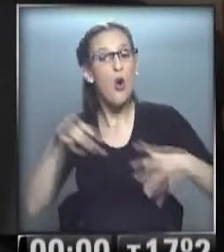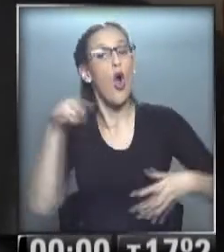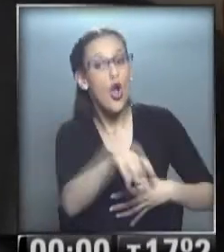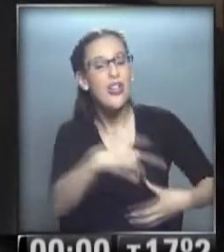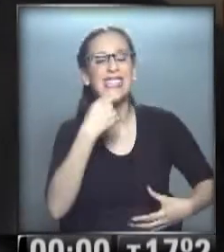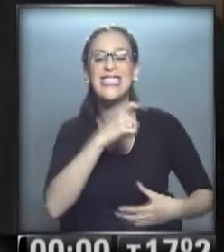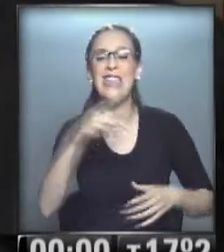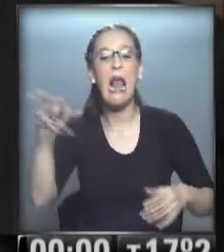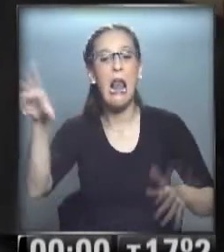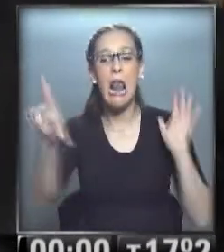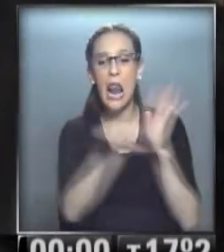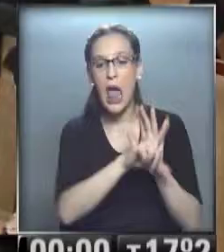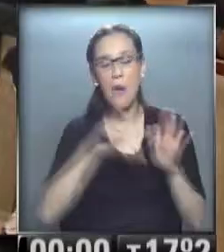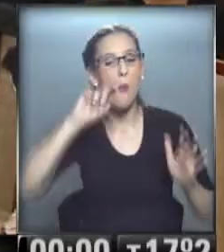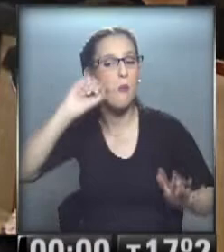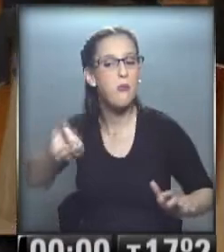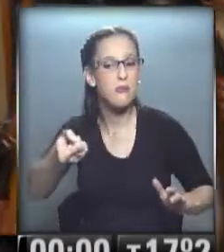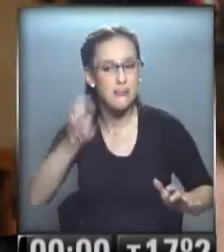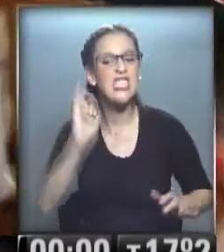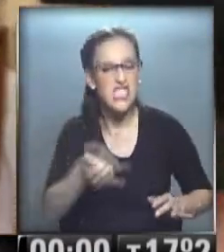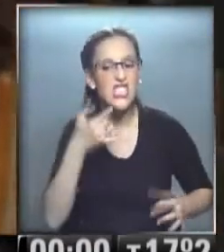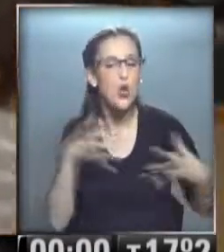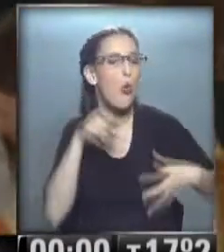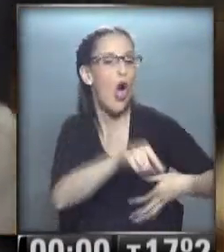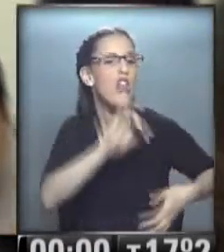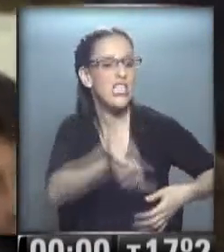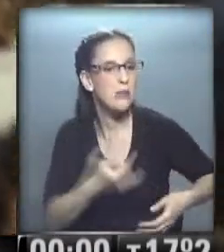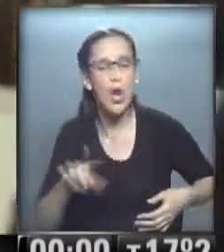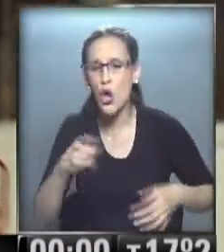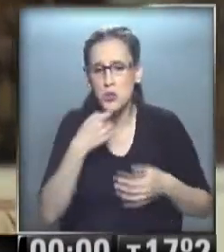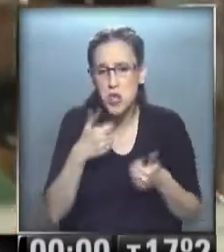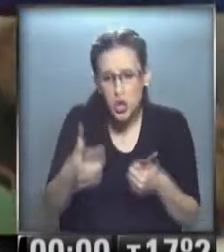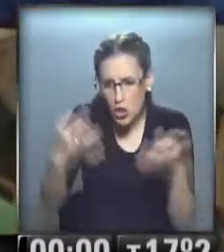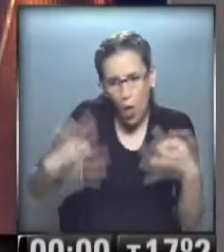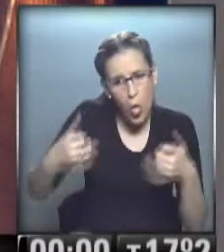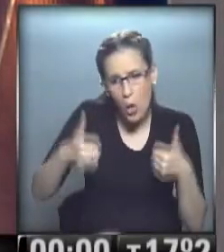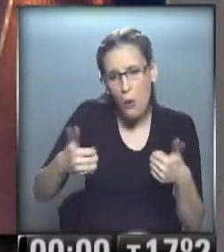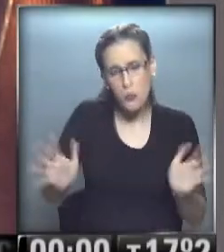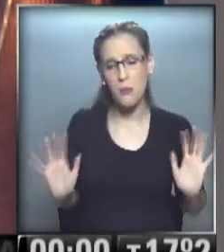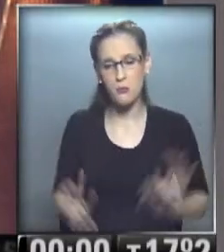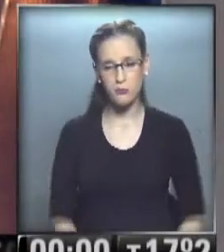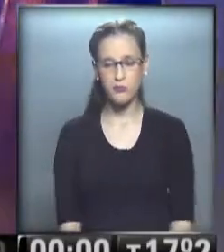ley, si el oficialismo pone en riesgo el patrimonio del club o hipoteca también el futuro de San Lorenzo.